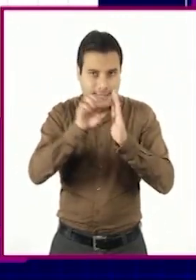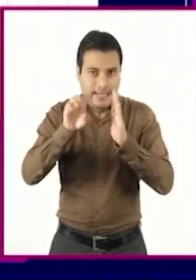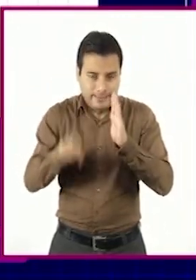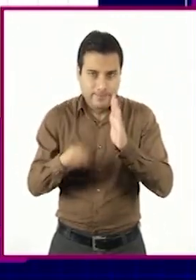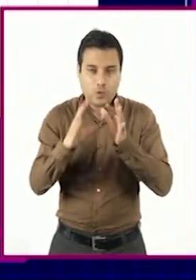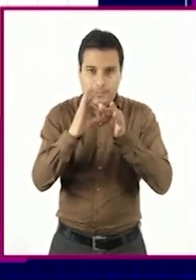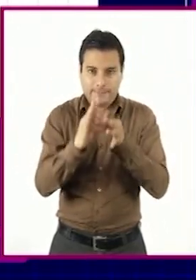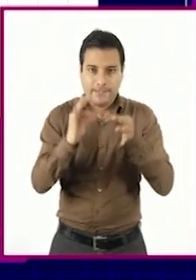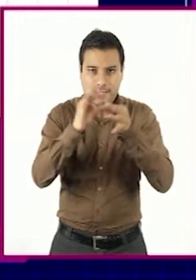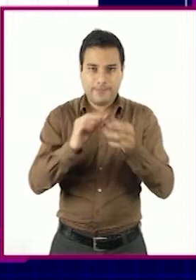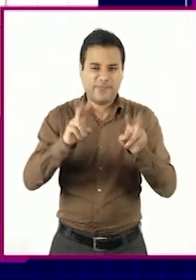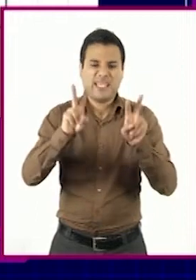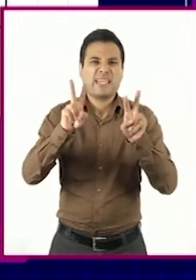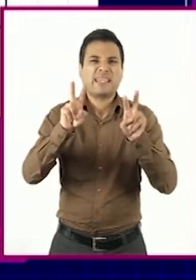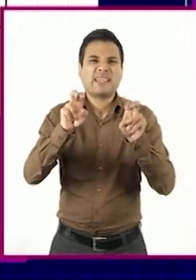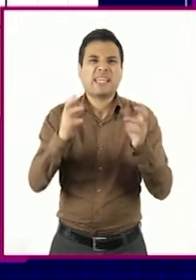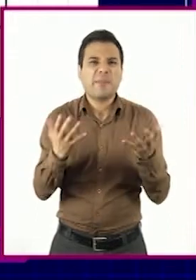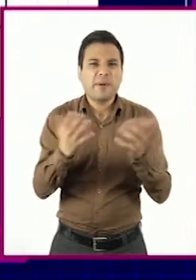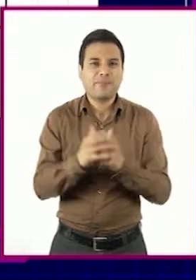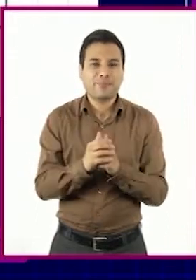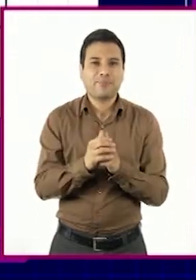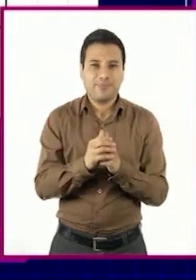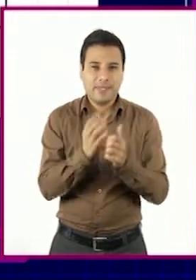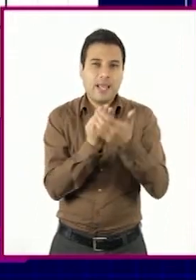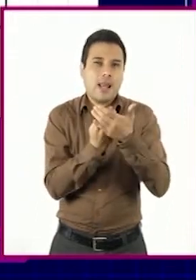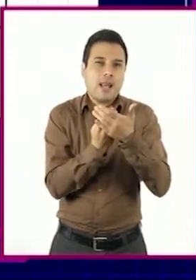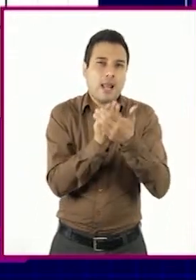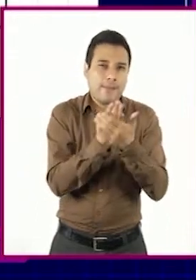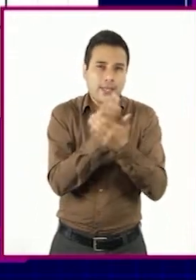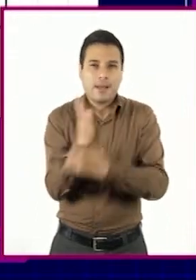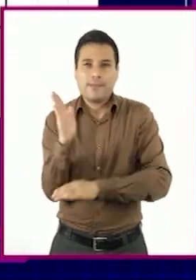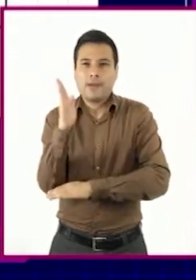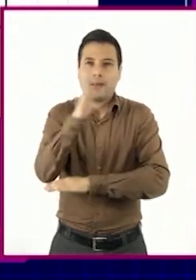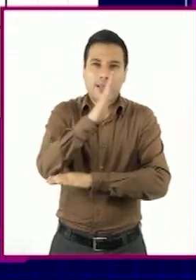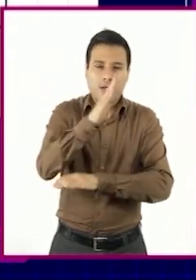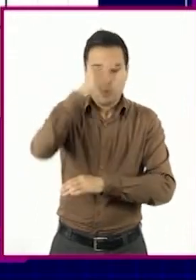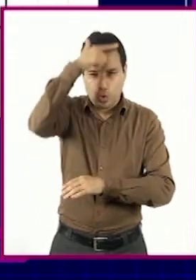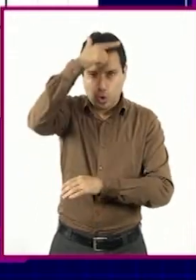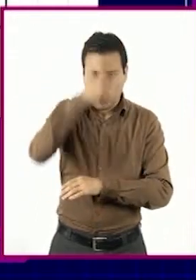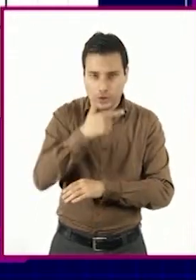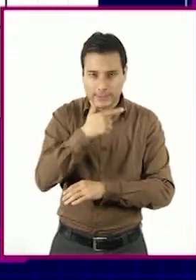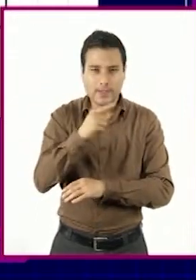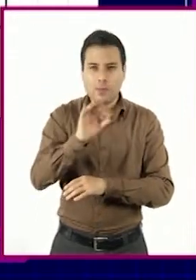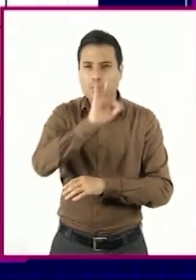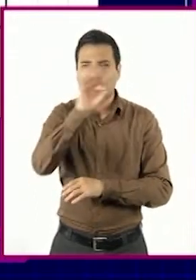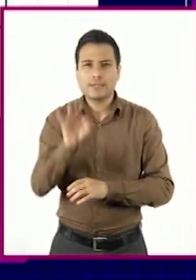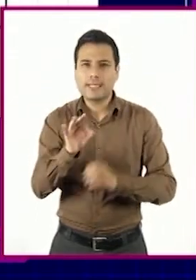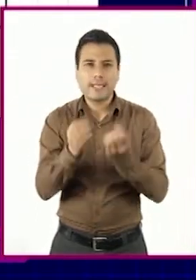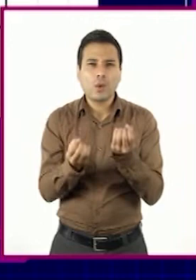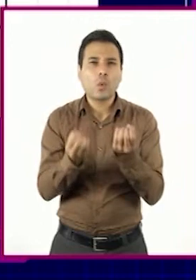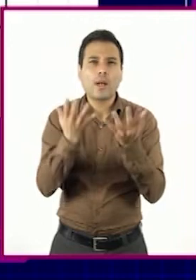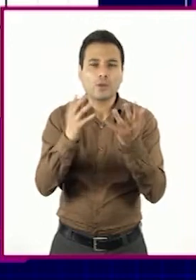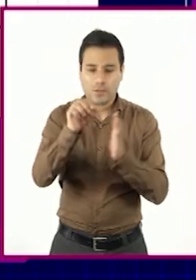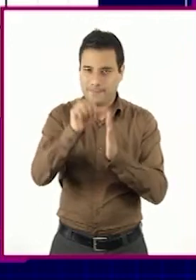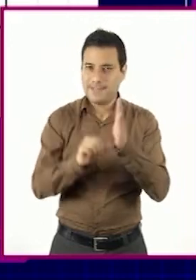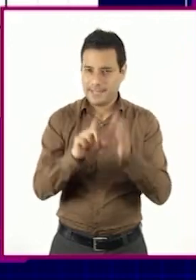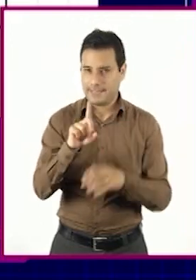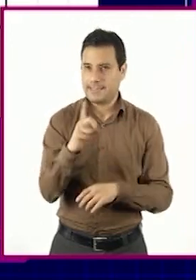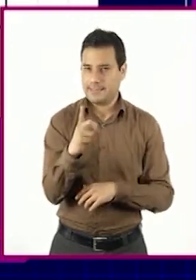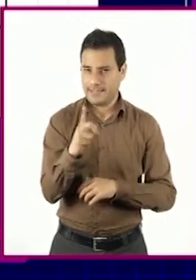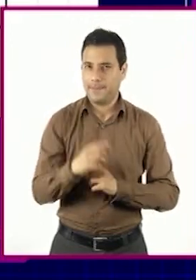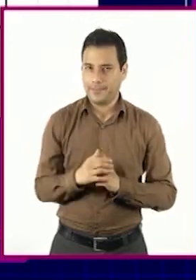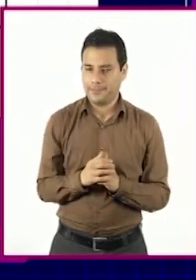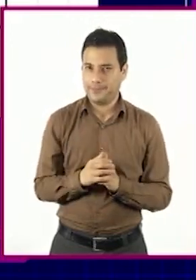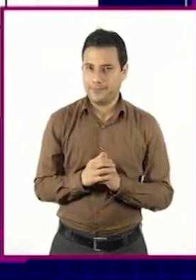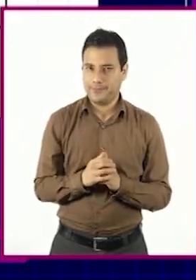que representa el porcentaje de día y de noche durante diciembre en el silencio. ¿Qué parte del día tiene